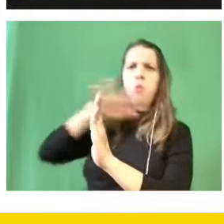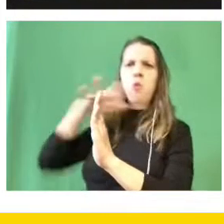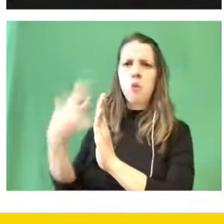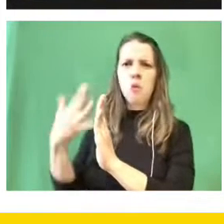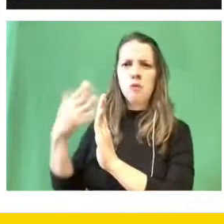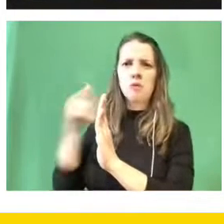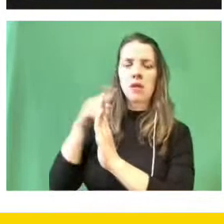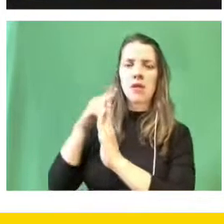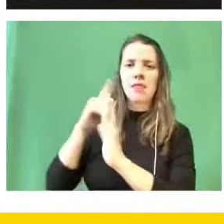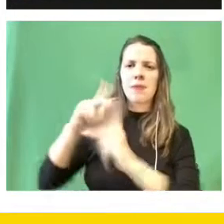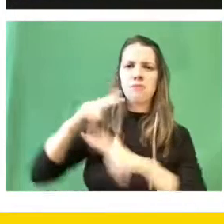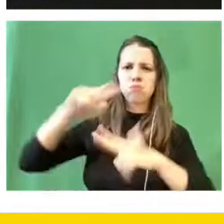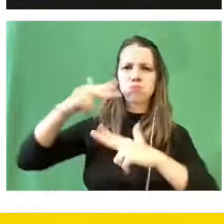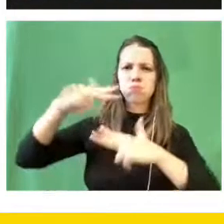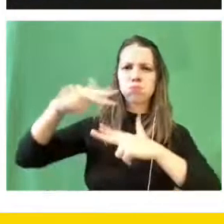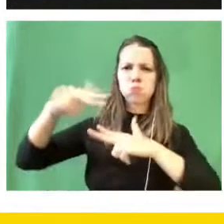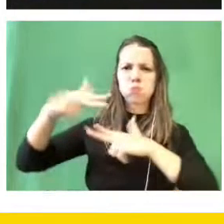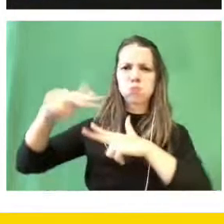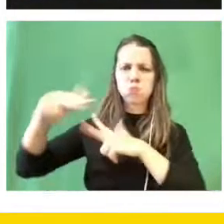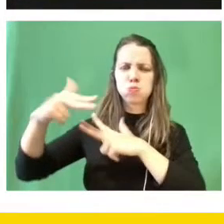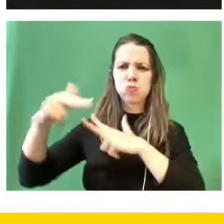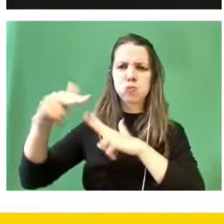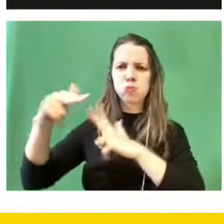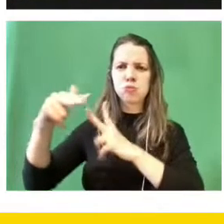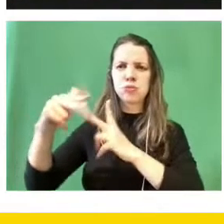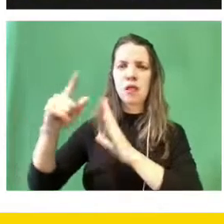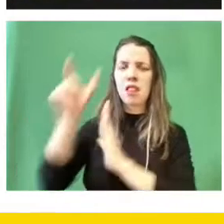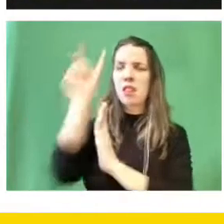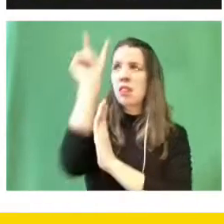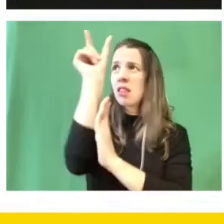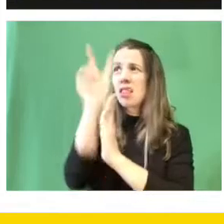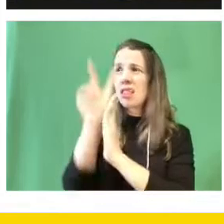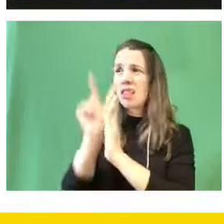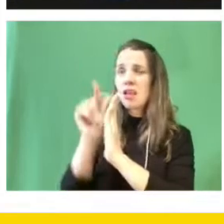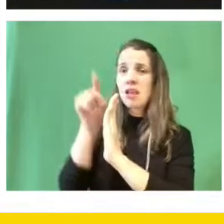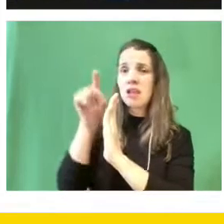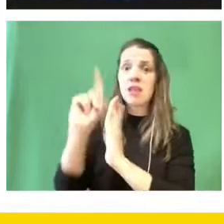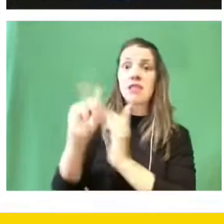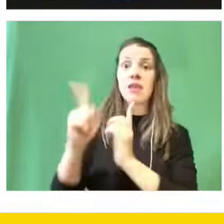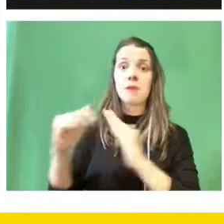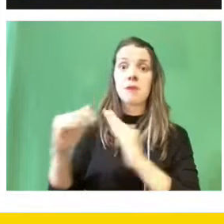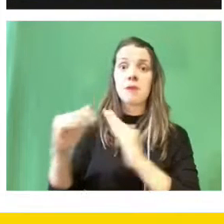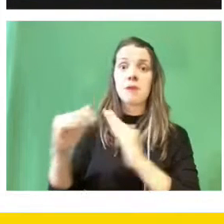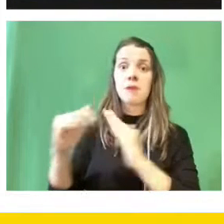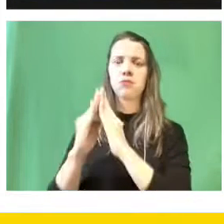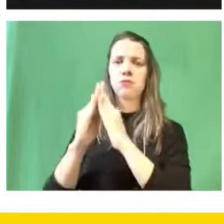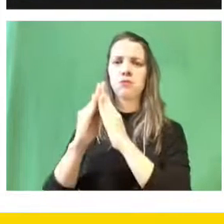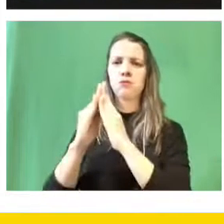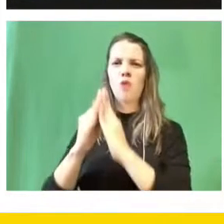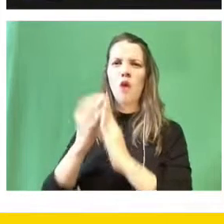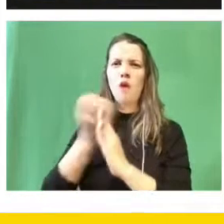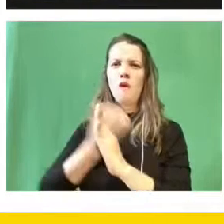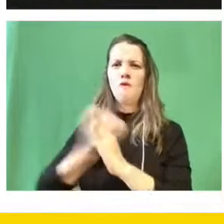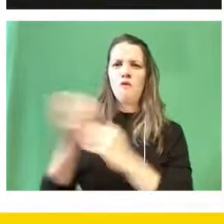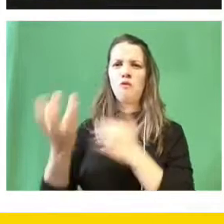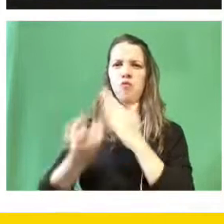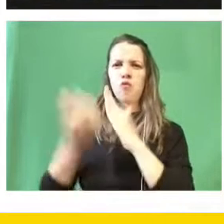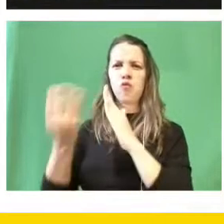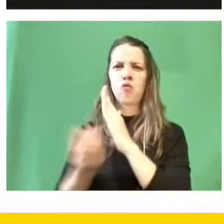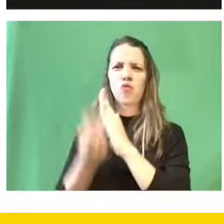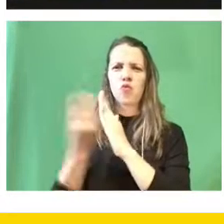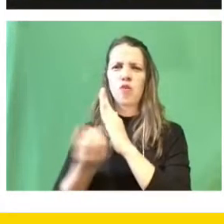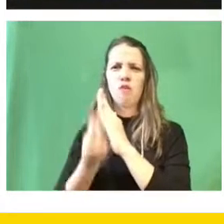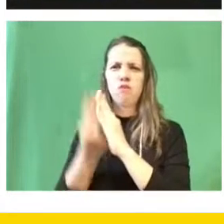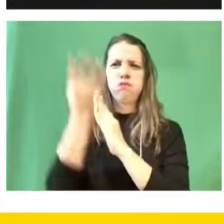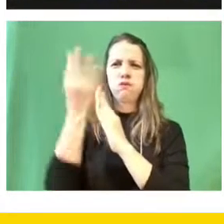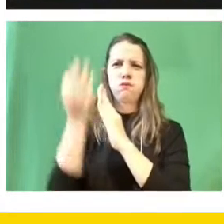terremotos al interior del continente y tenemos volcanes, etcétera, y tenemos fenómenos hidrometeorológicos como todos los países. Por